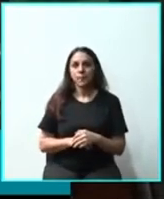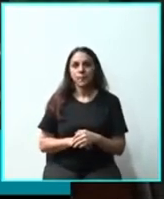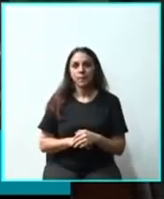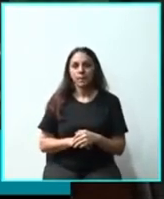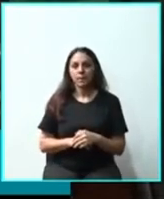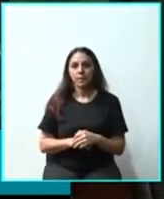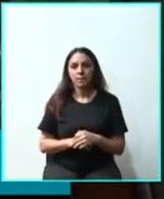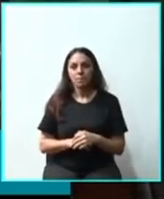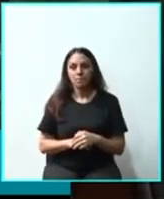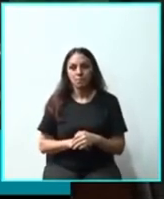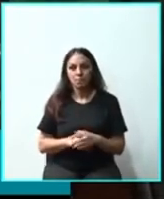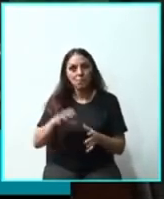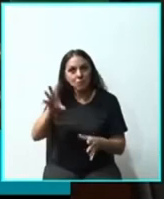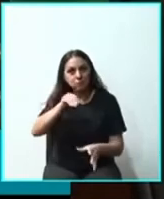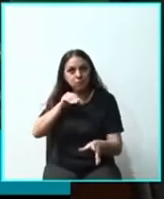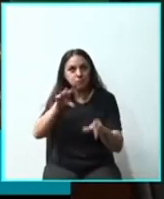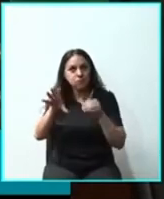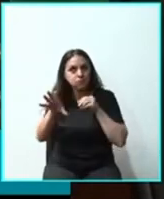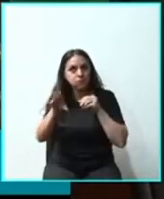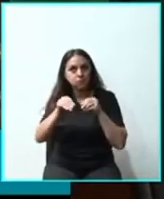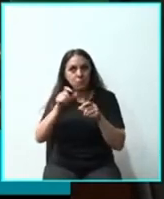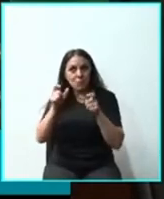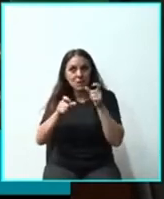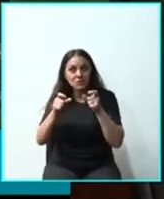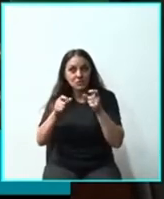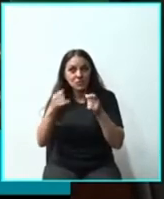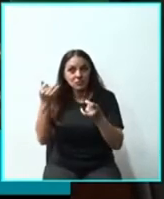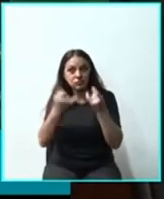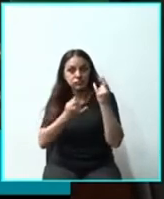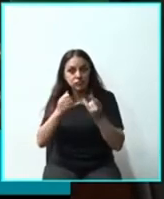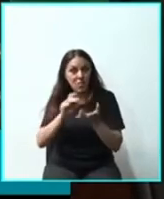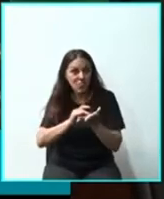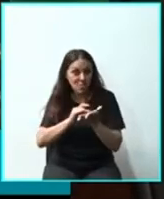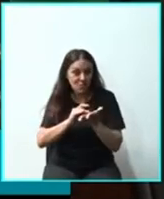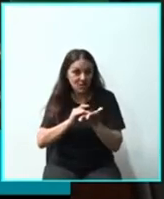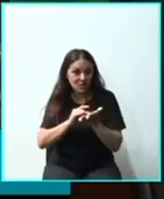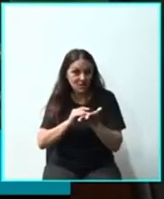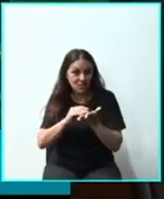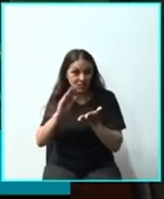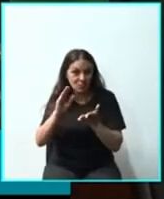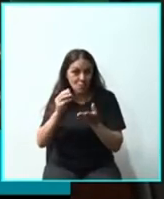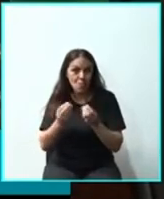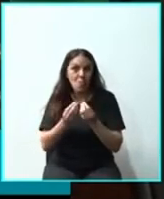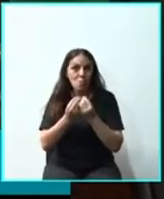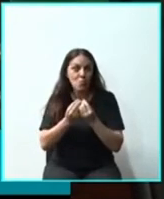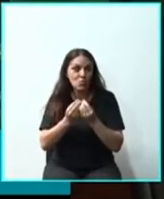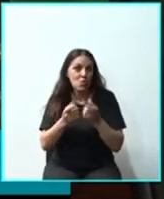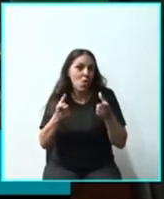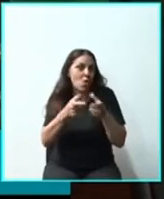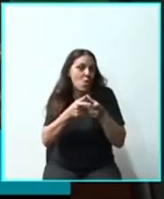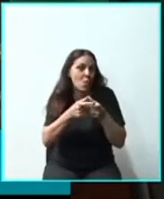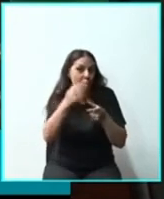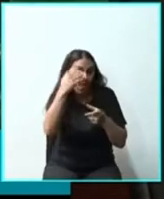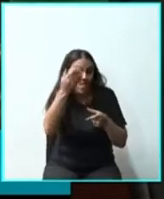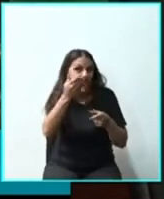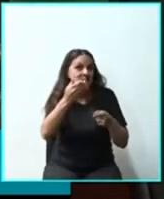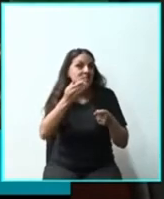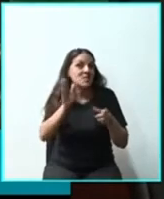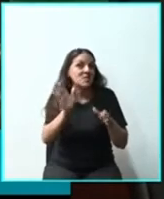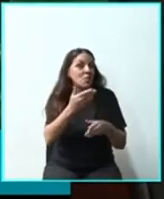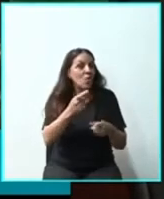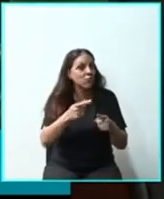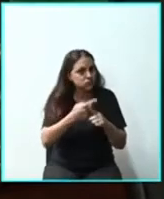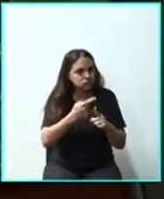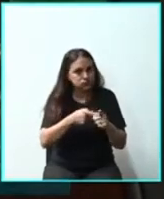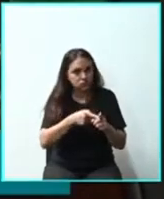Recibimos todo tipo de aportes, diputado. Recibimos aportes del Frente de Todos. Algunos fueron hechos en